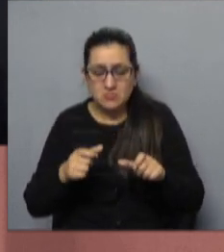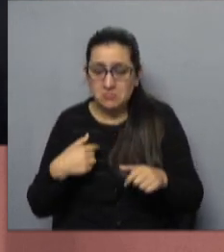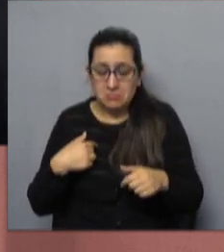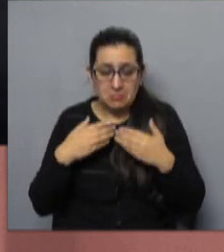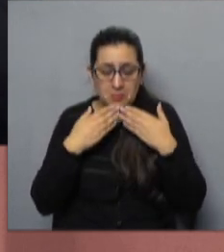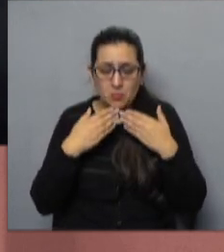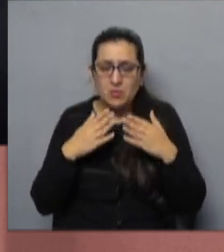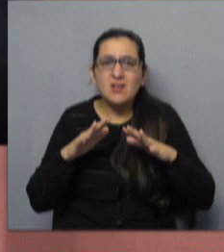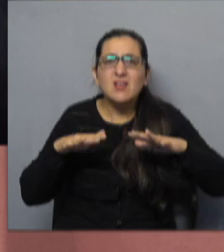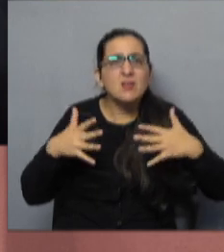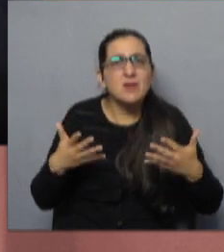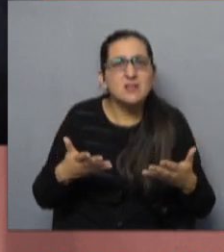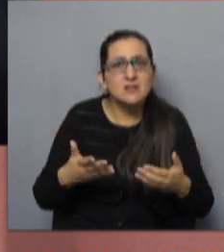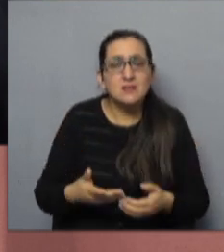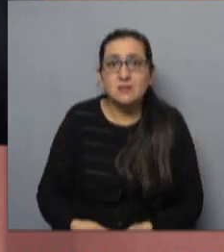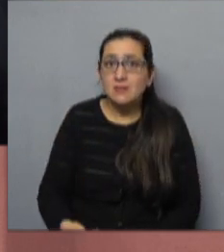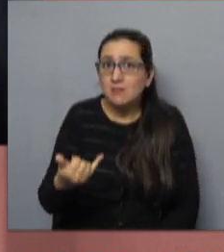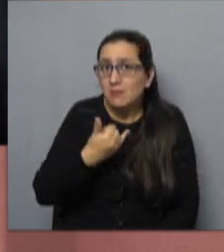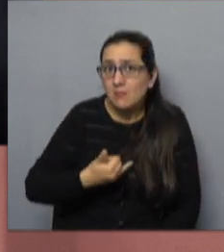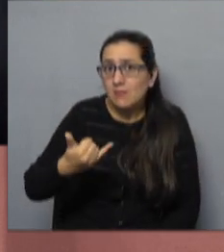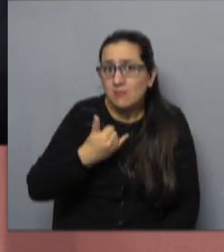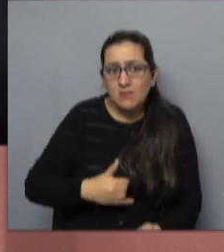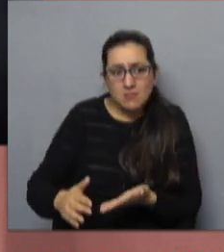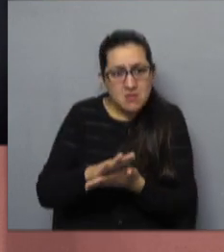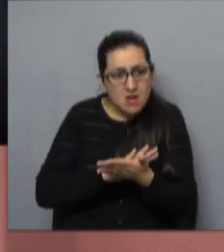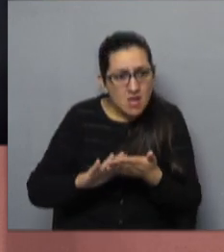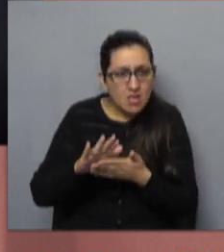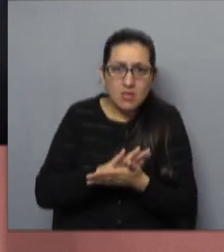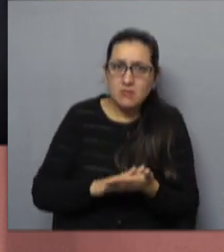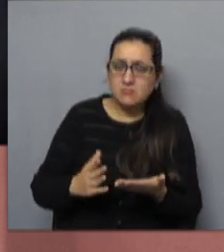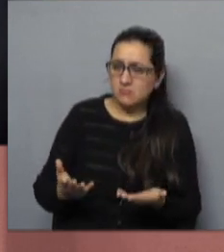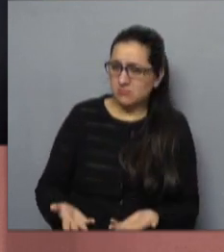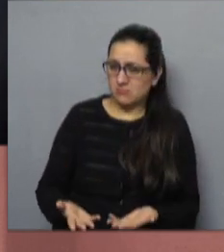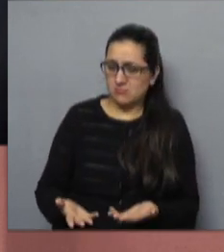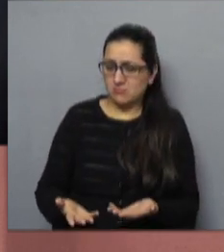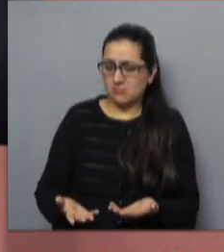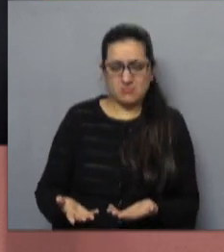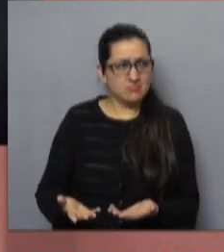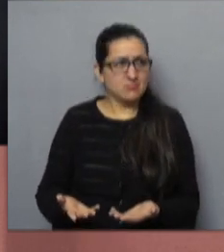pasa? Y no me contaba nada. Entonces,